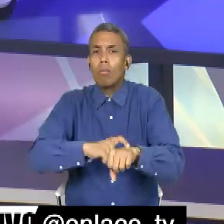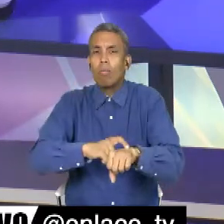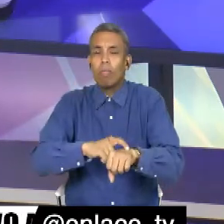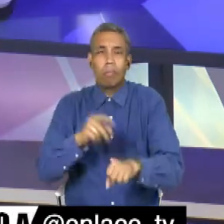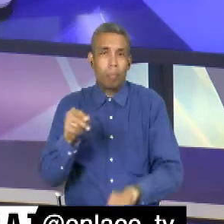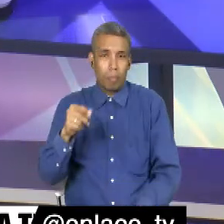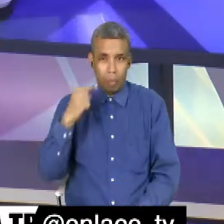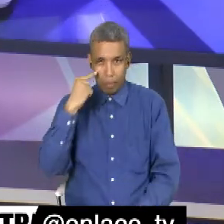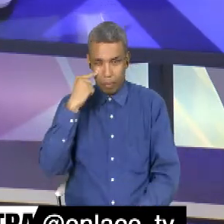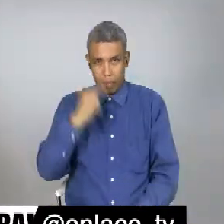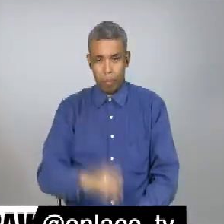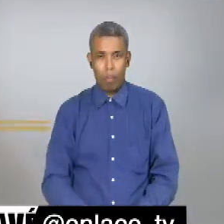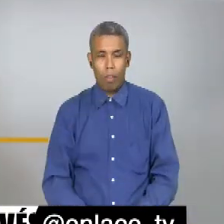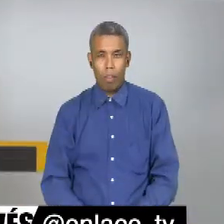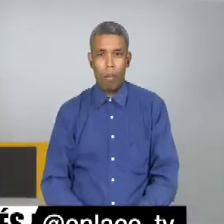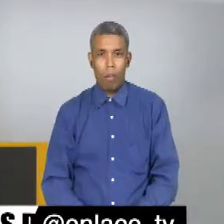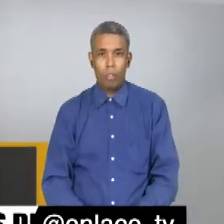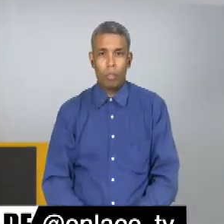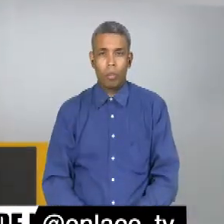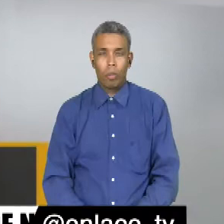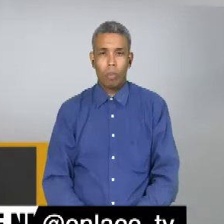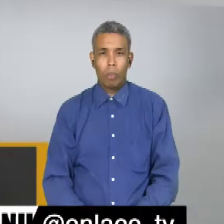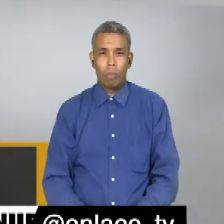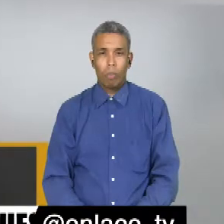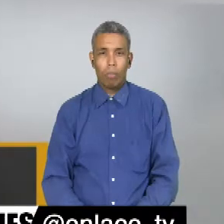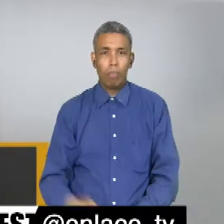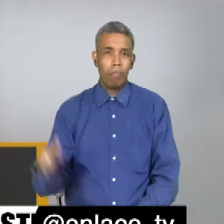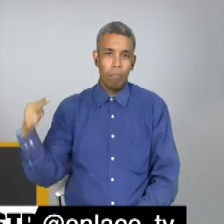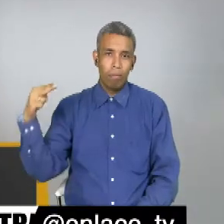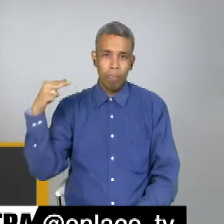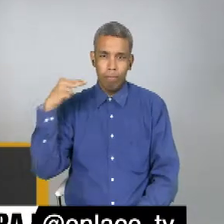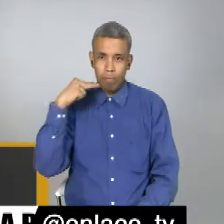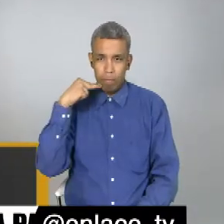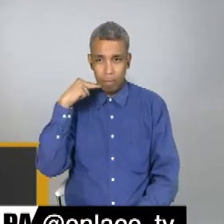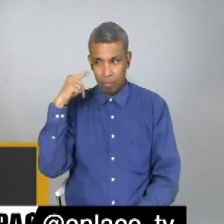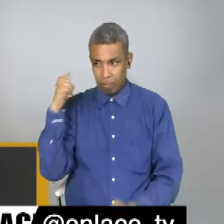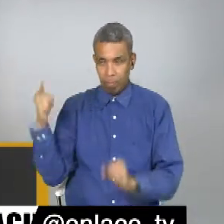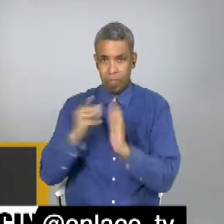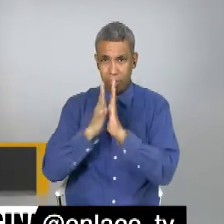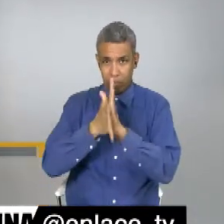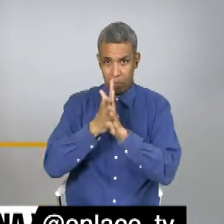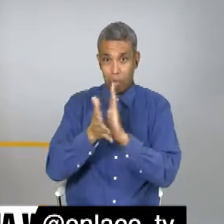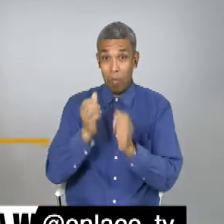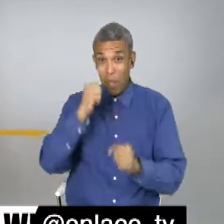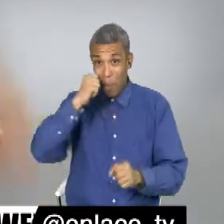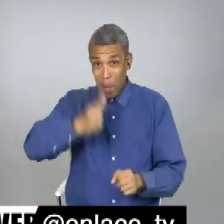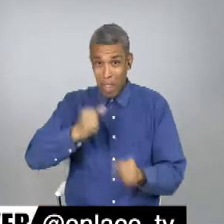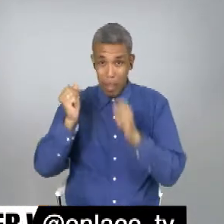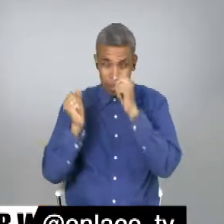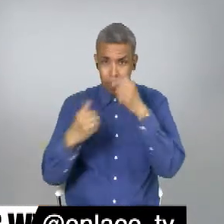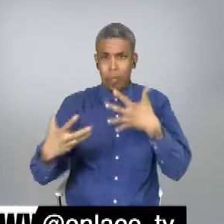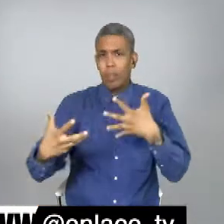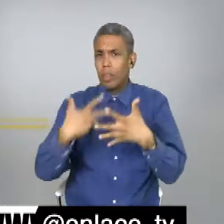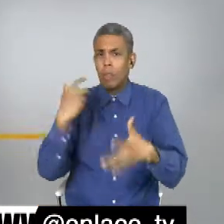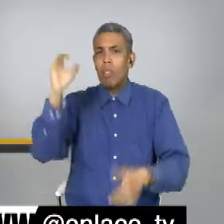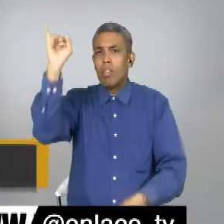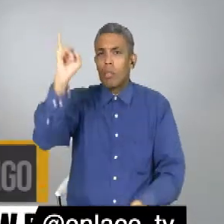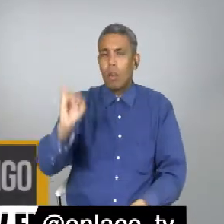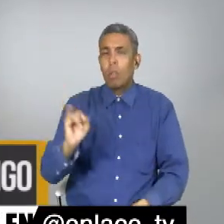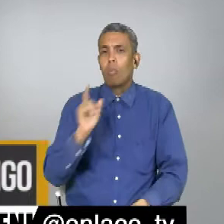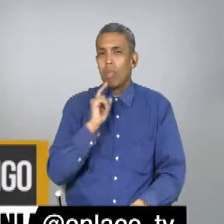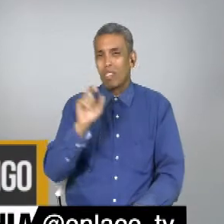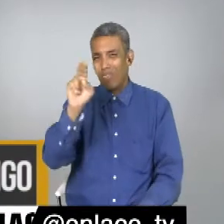tardes. Gracias, muy buenas tardes. Pues les cuento que la jornada de afiliación al sistema de salud subsidiado se